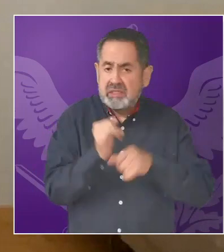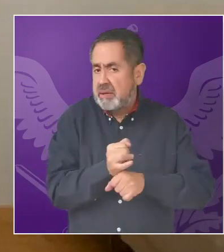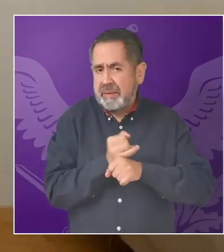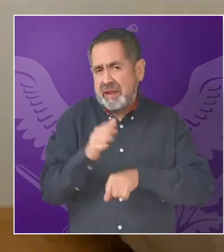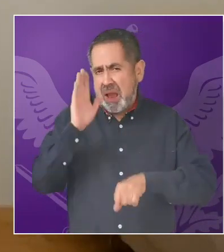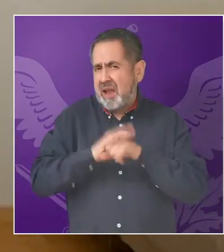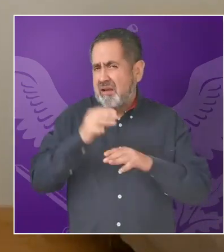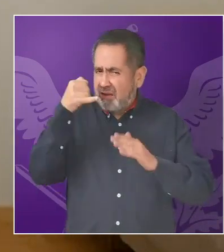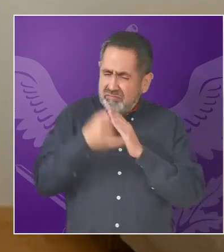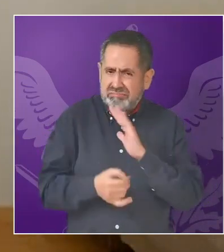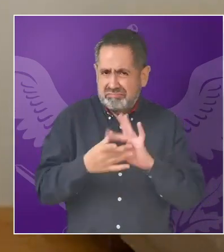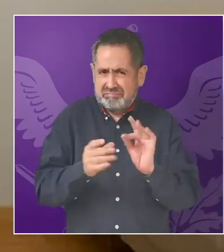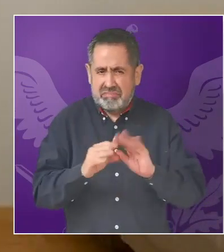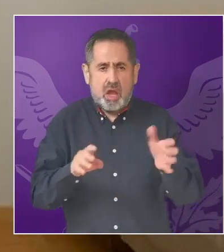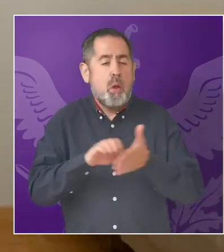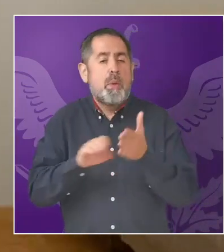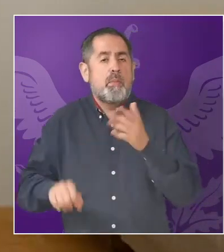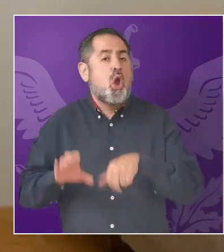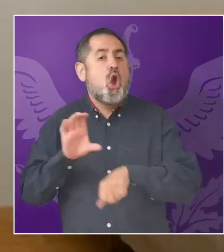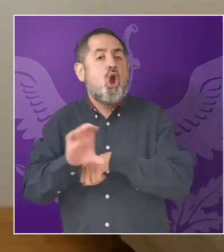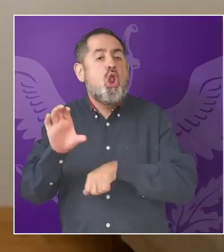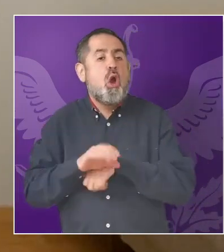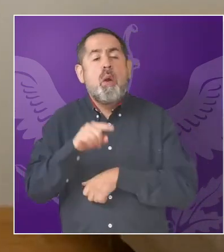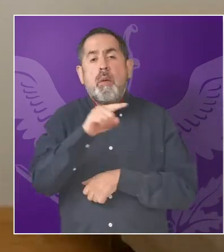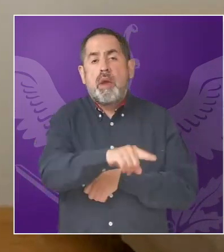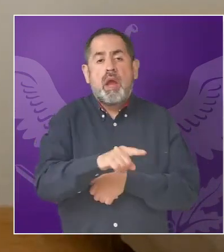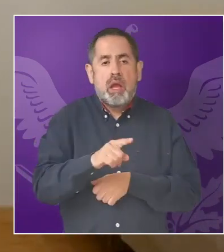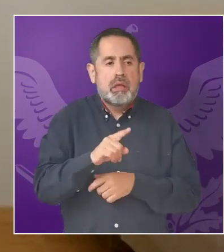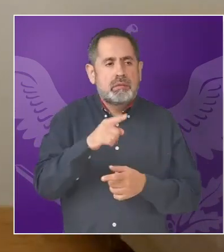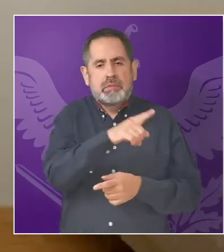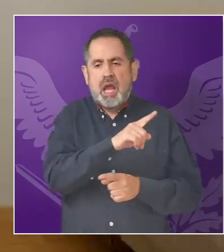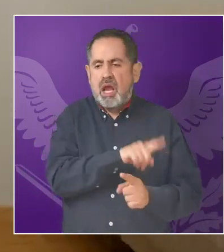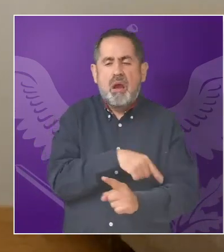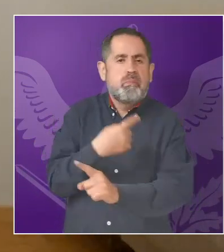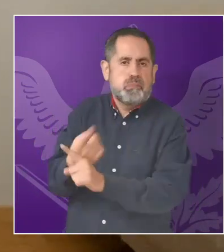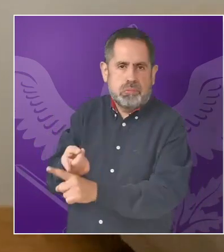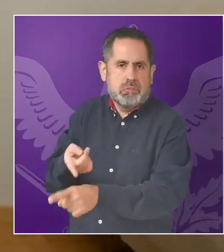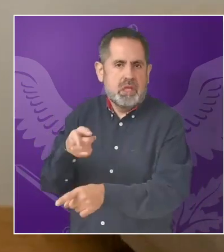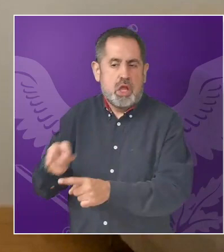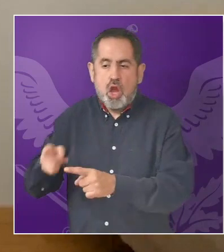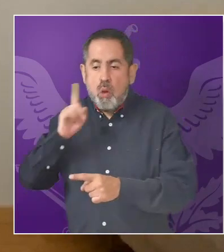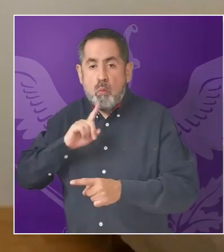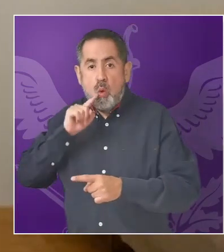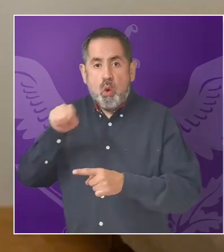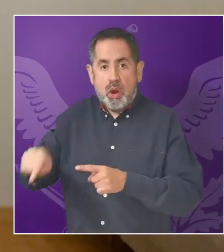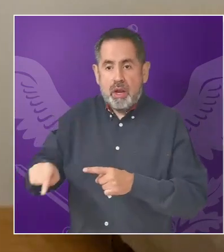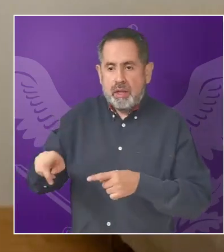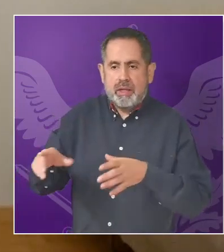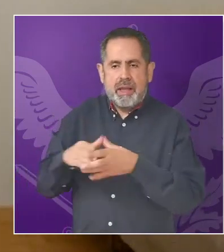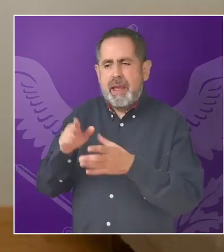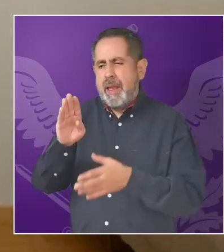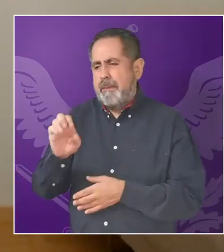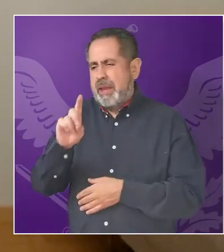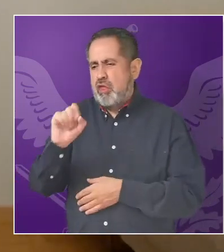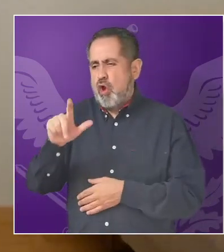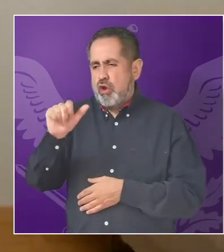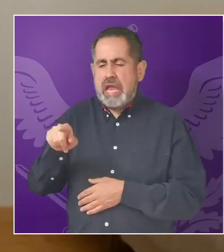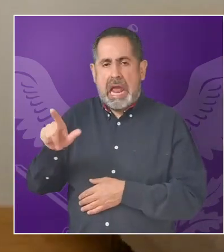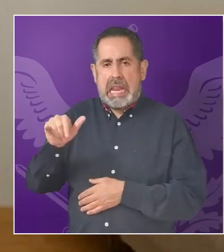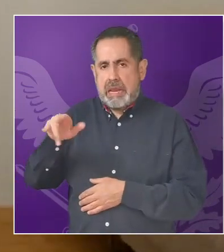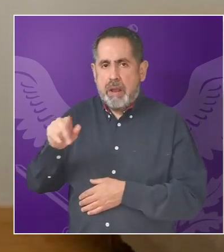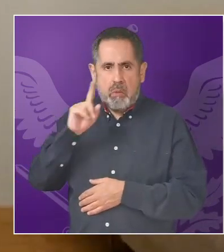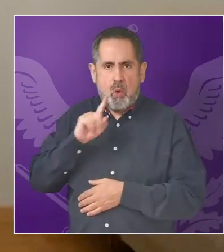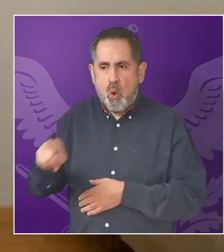casos. En el caso de Colombia se trata de un caso de violencia sexual al que fue sometido Ginette